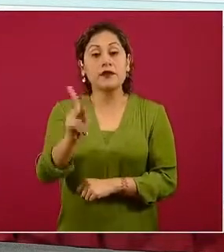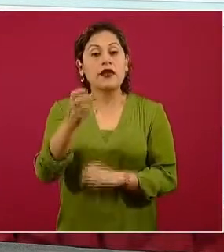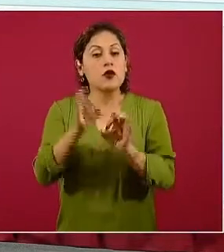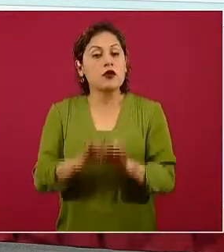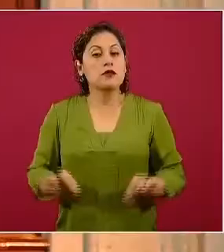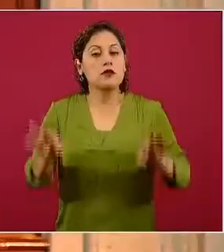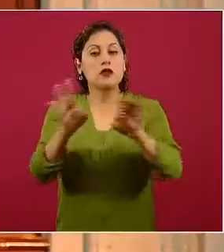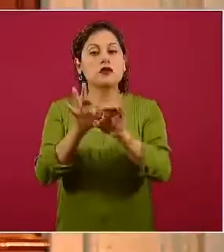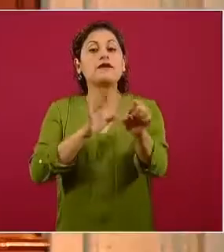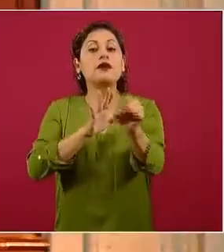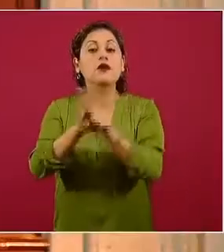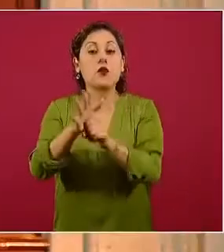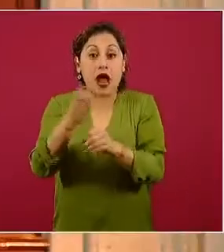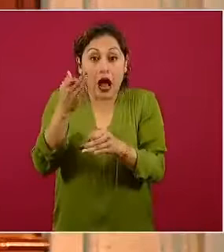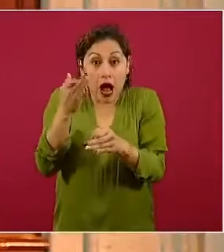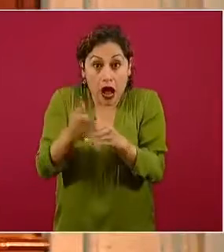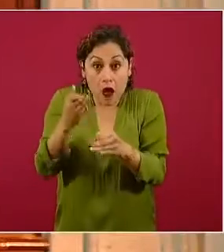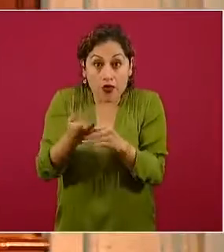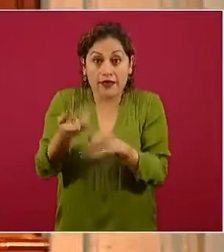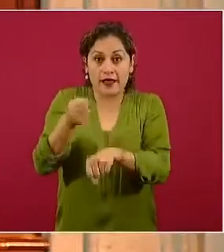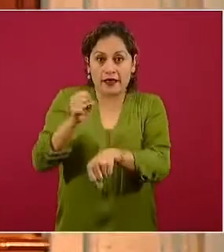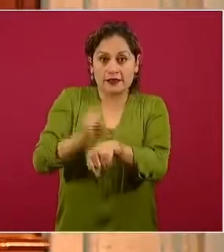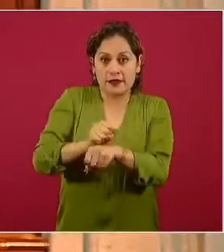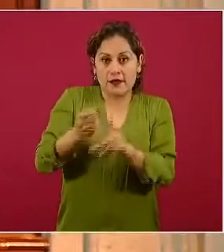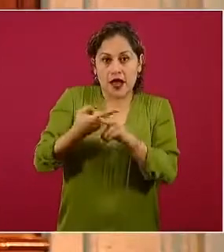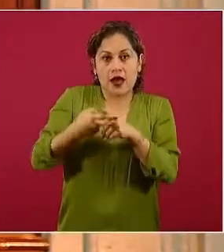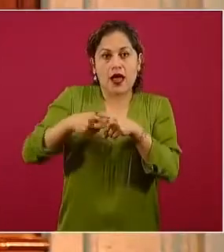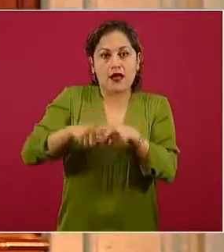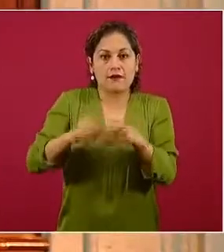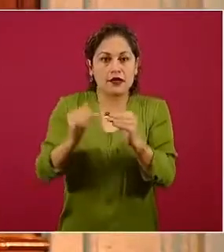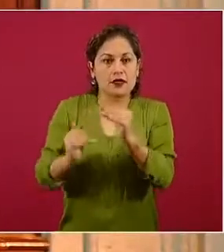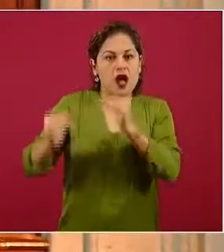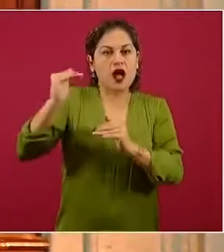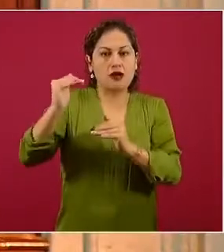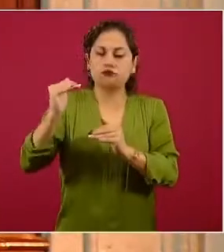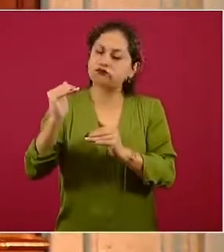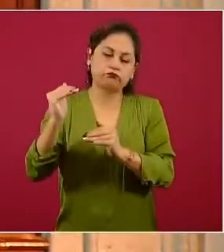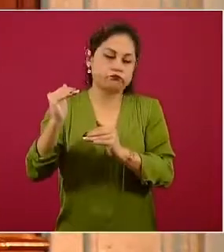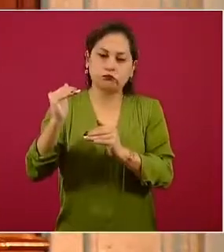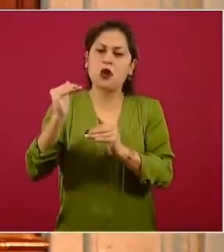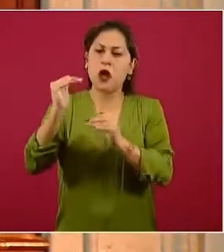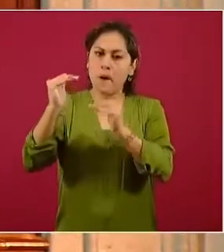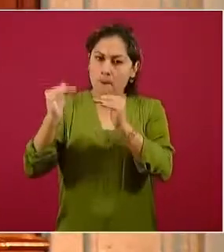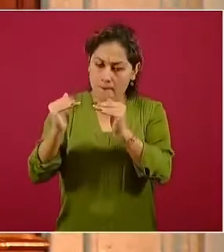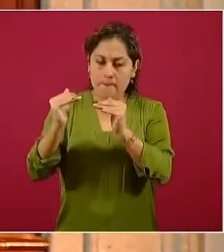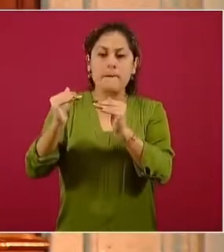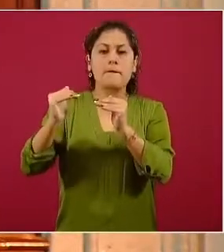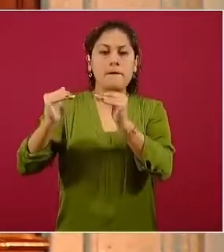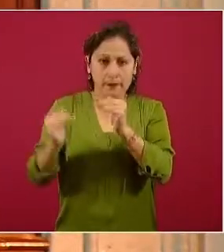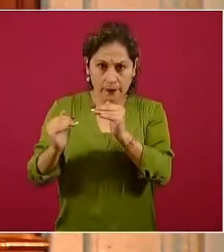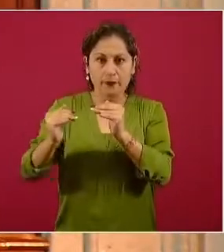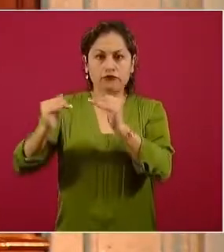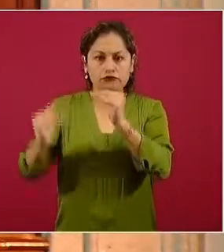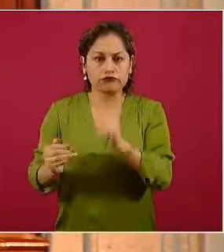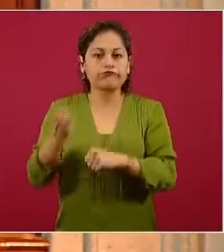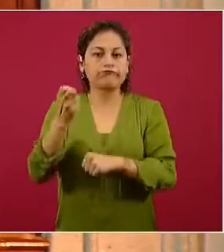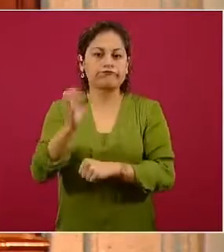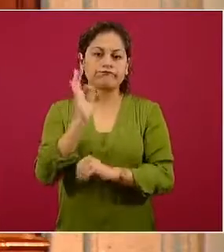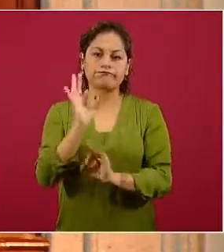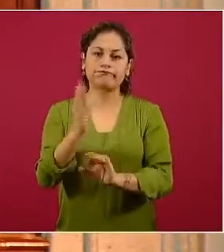semana no abre ya con un incremento o con un ascenso como tal, sino empezamos a ver por lo menos